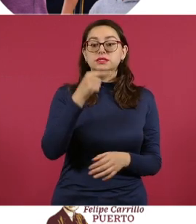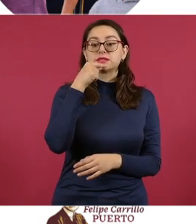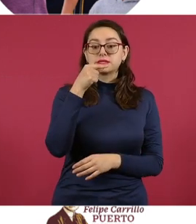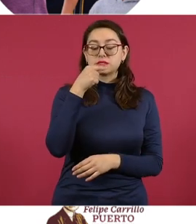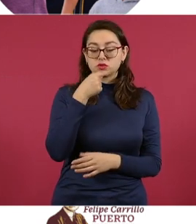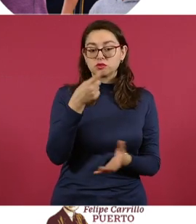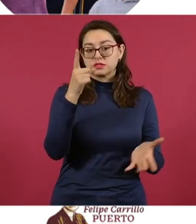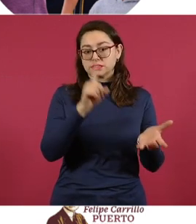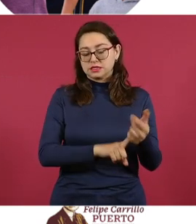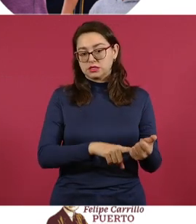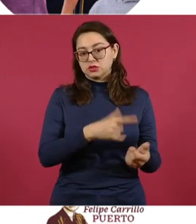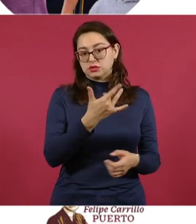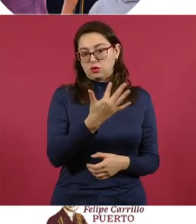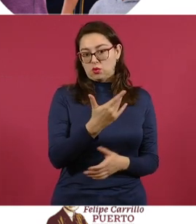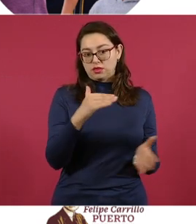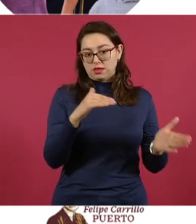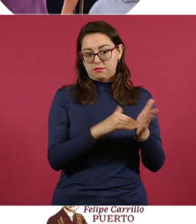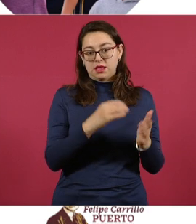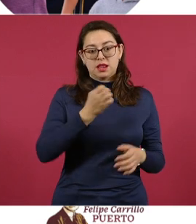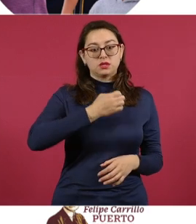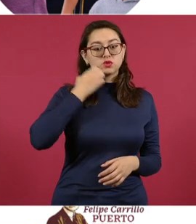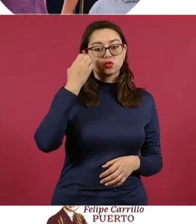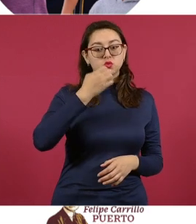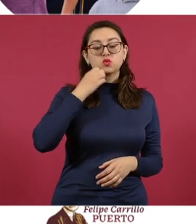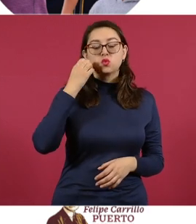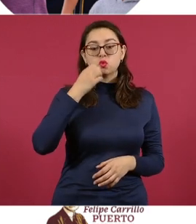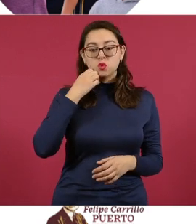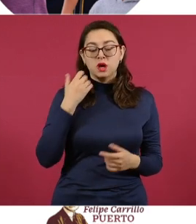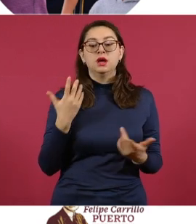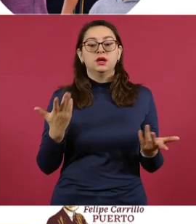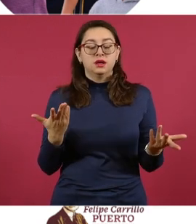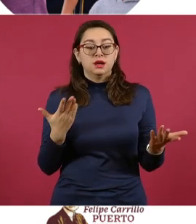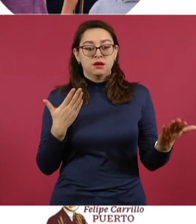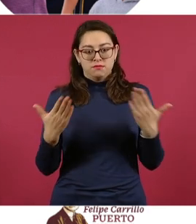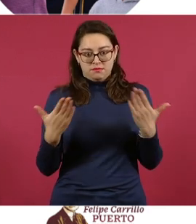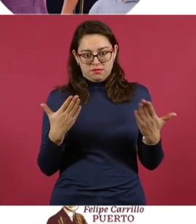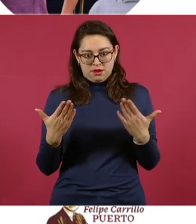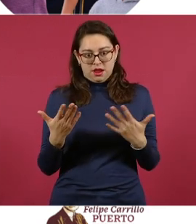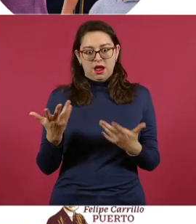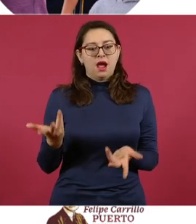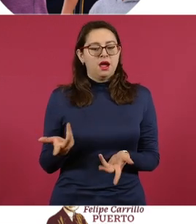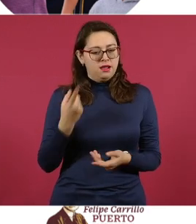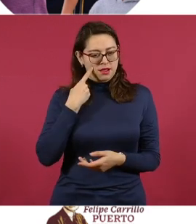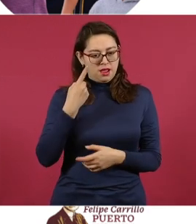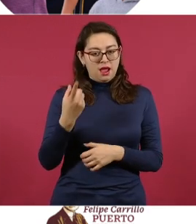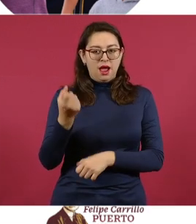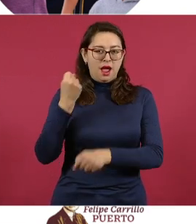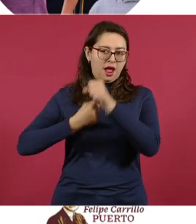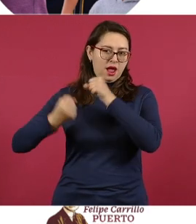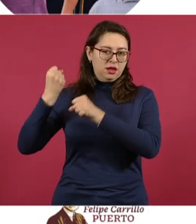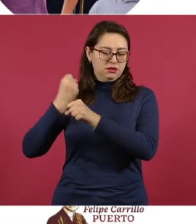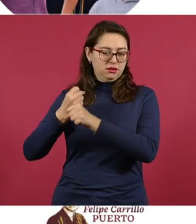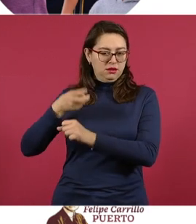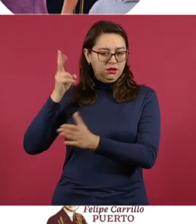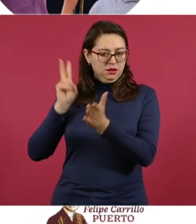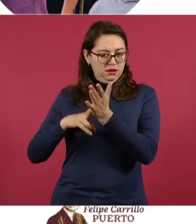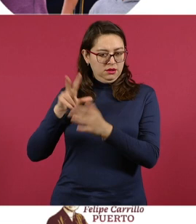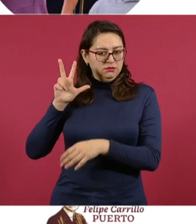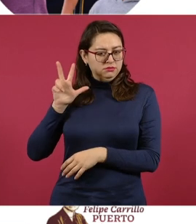estas 50.000 escuelas prioritarias. Como una comparación, en el año 2018, con otros programas que